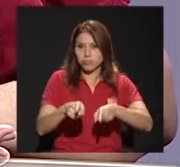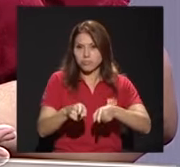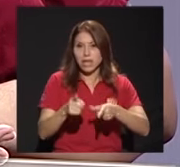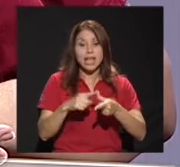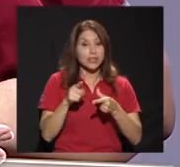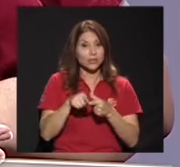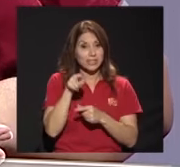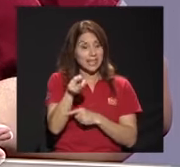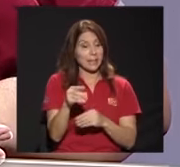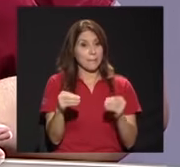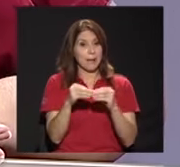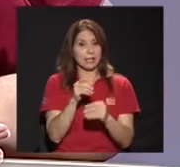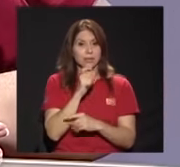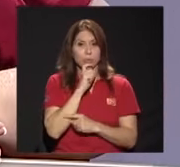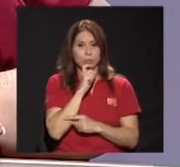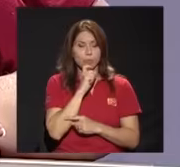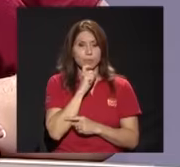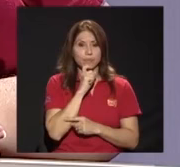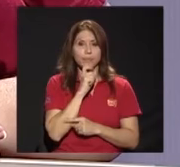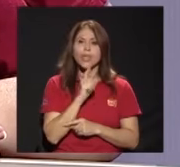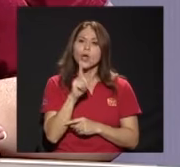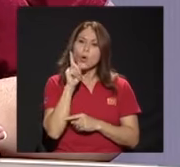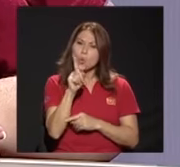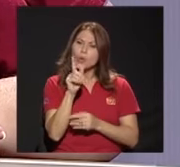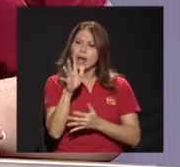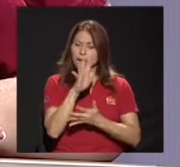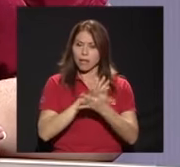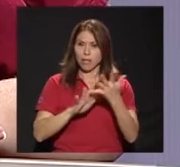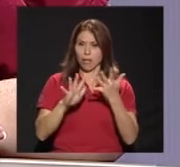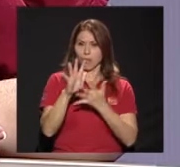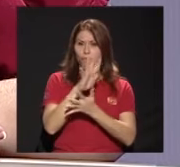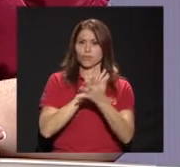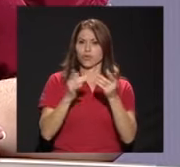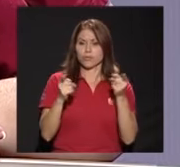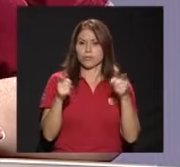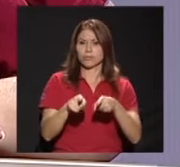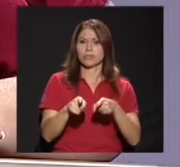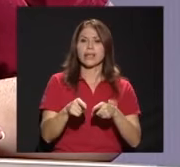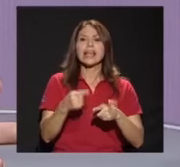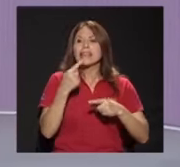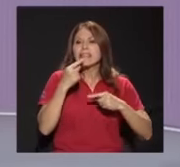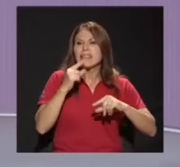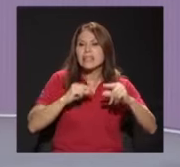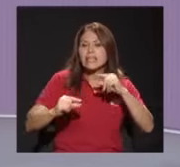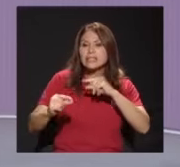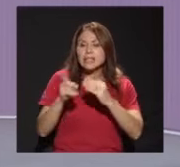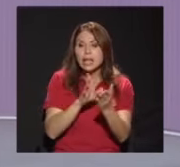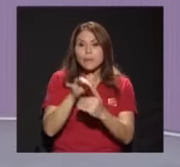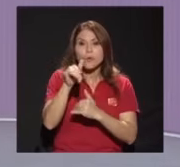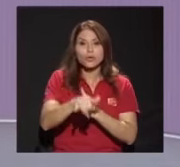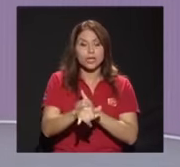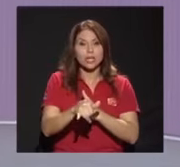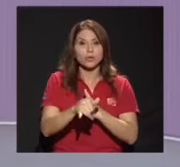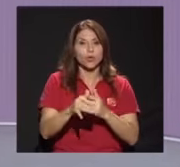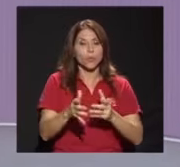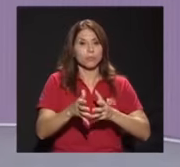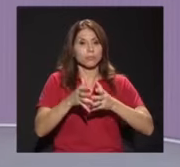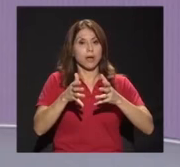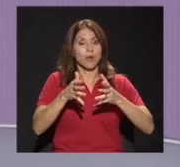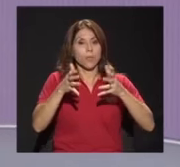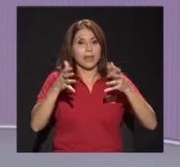resistencia. Una de las grandes confusiones que se está generando es que dicen que el proyecto aumenta las áreas de protección, lo cual no es